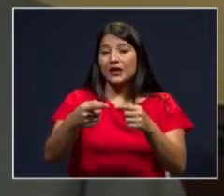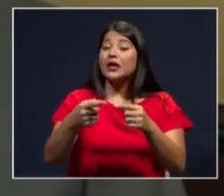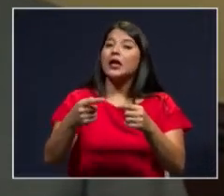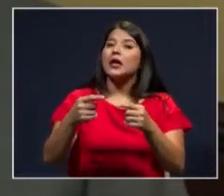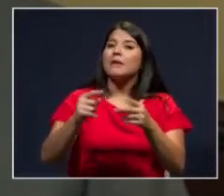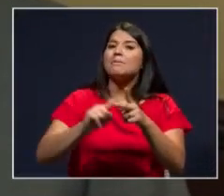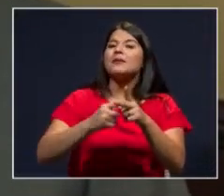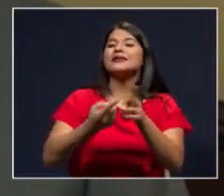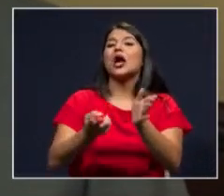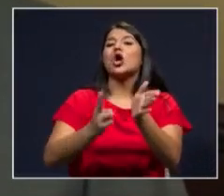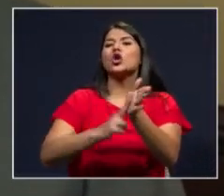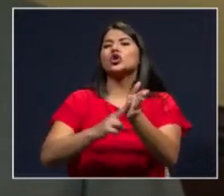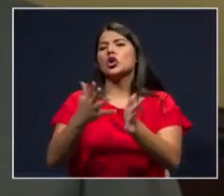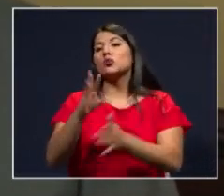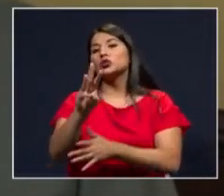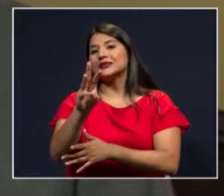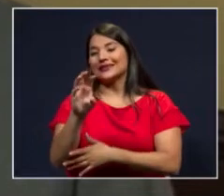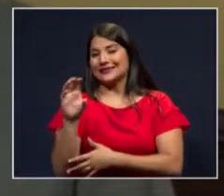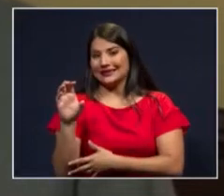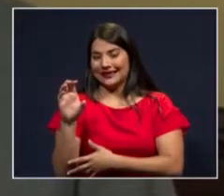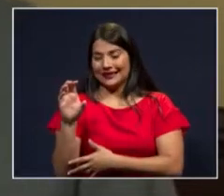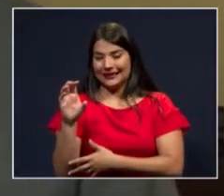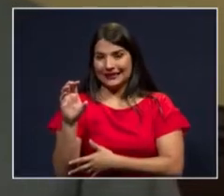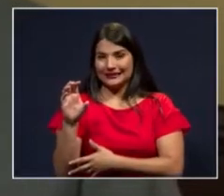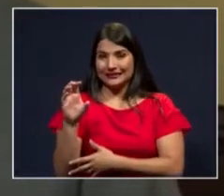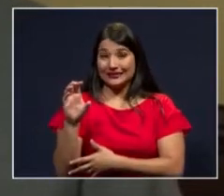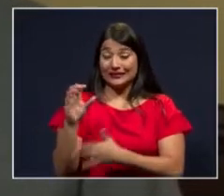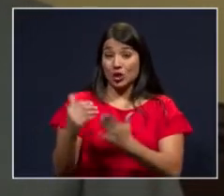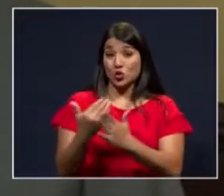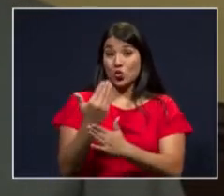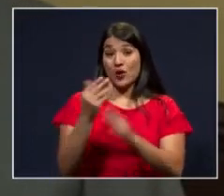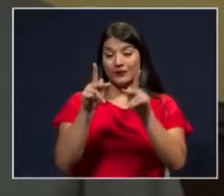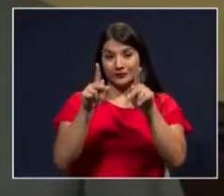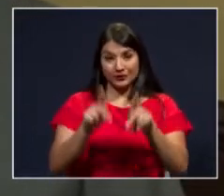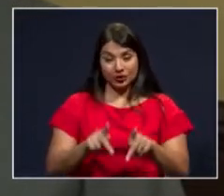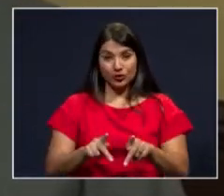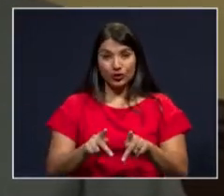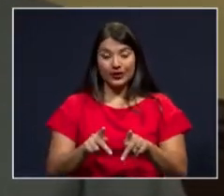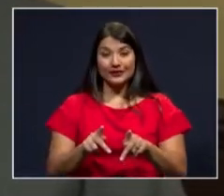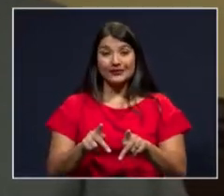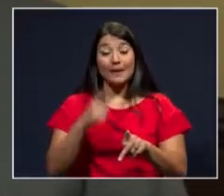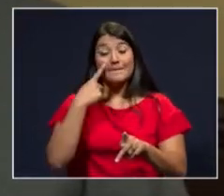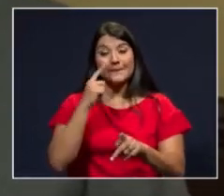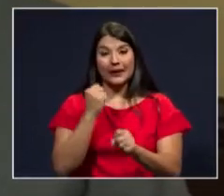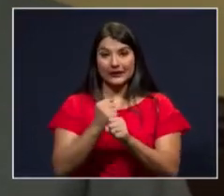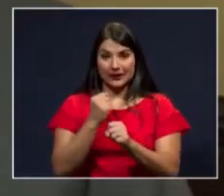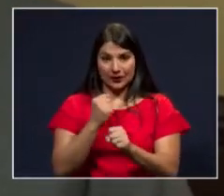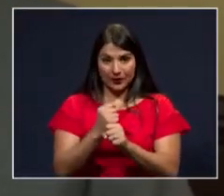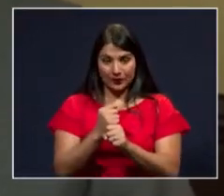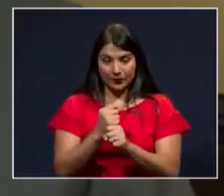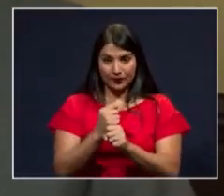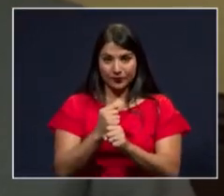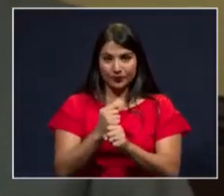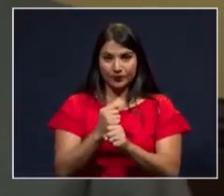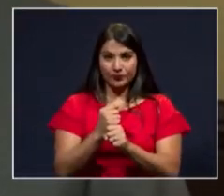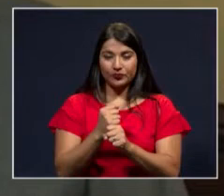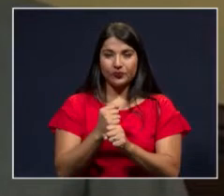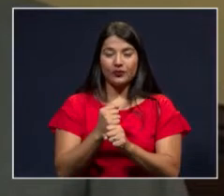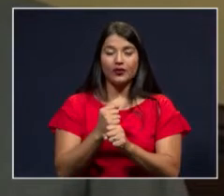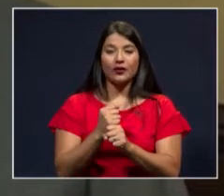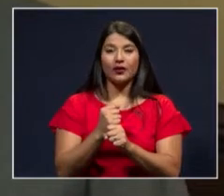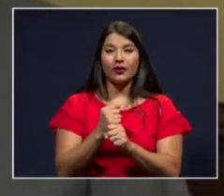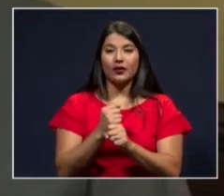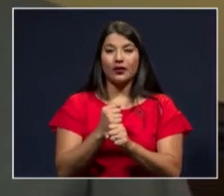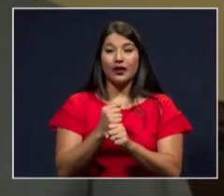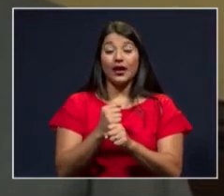contratando 600 nuevas plazas de trabajo a lo